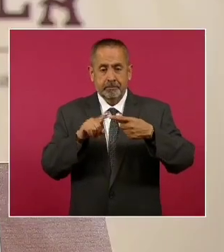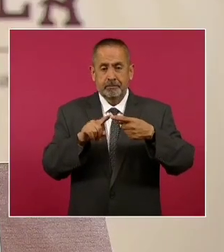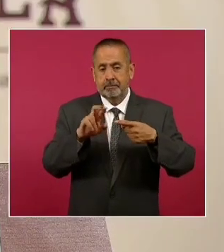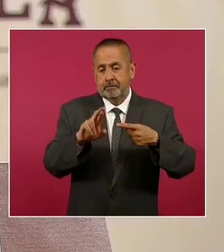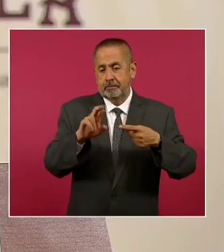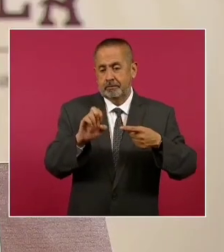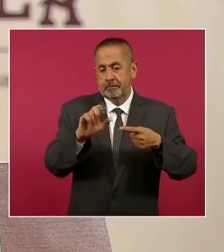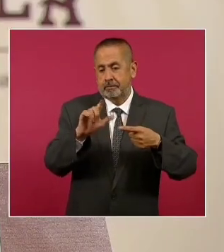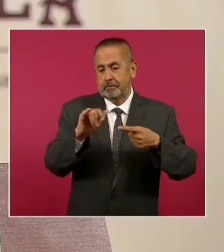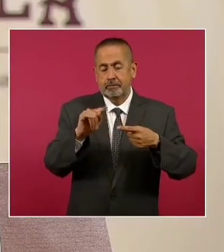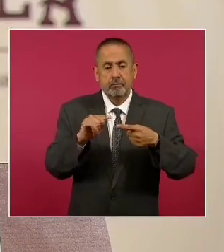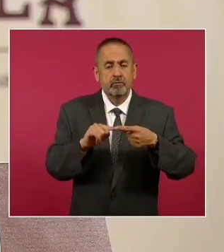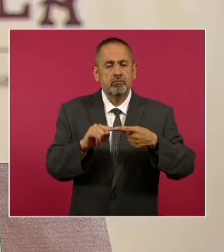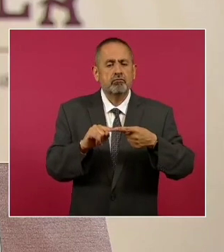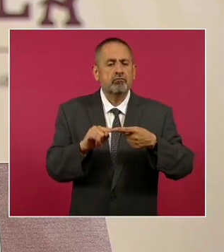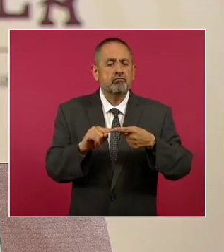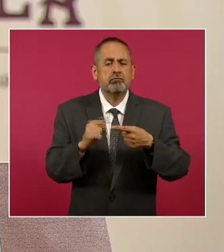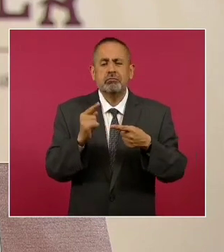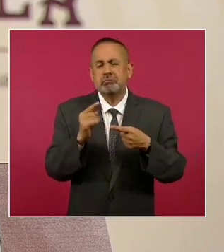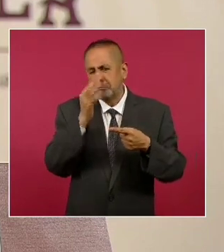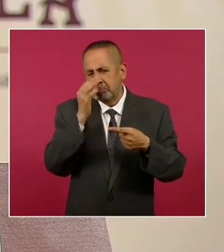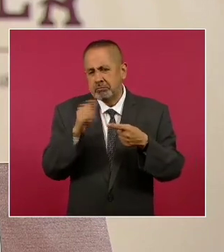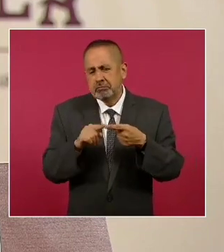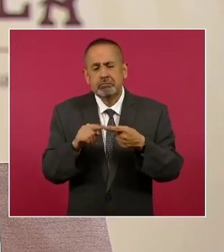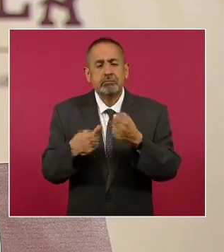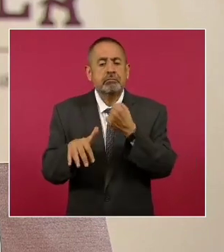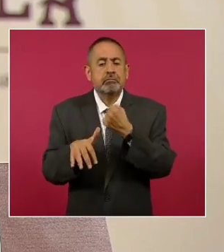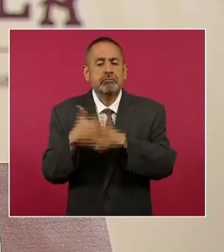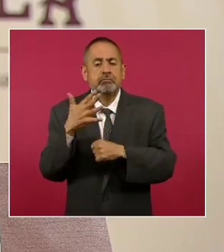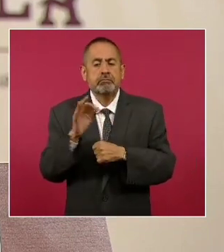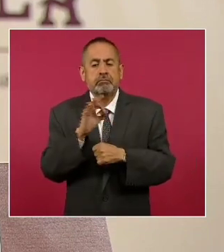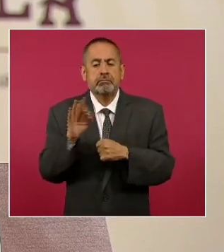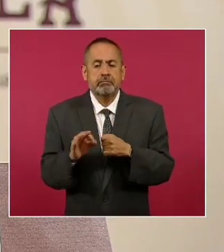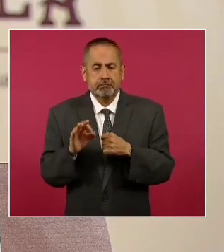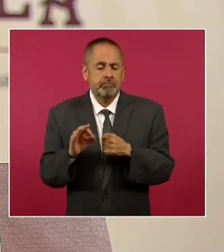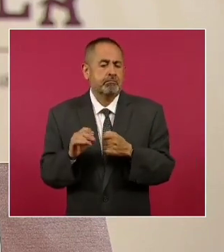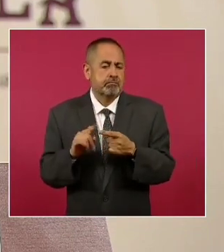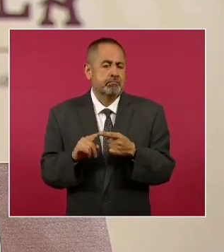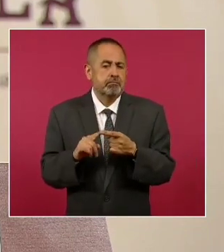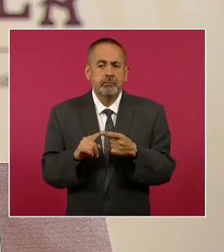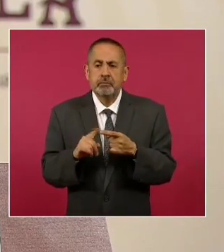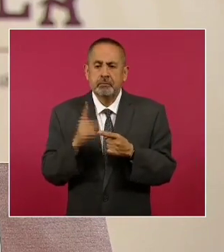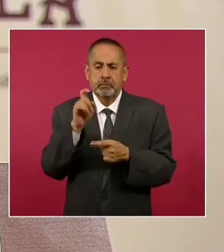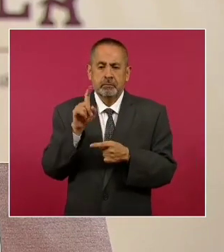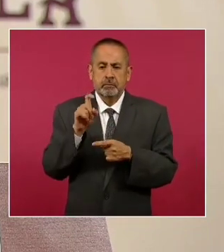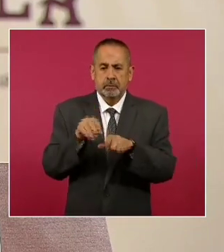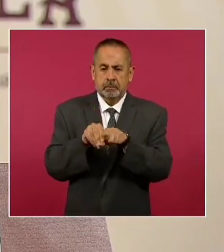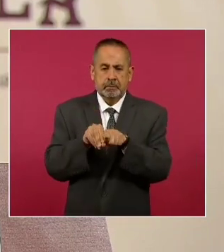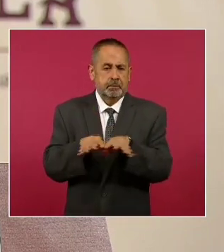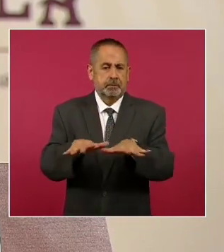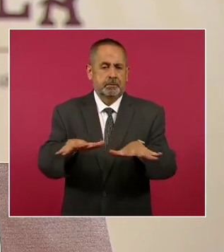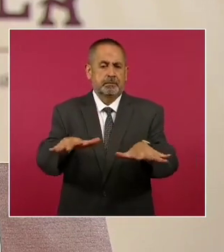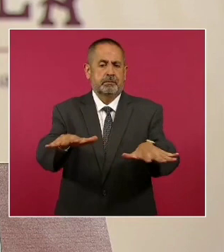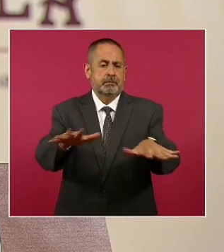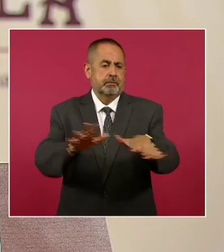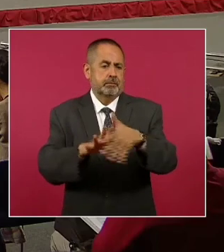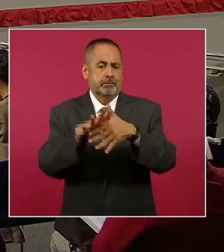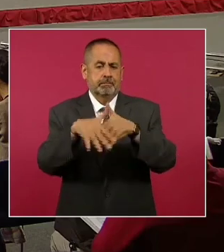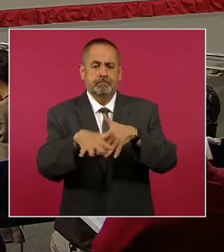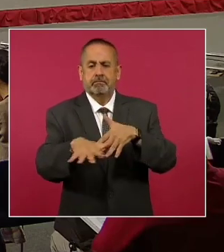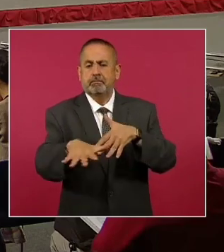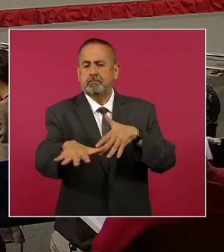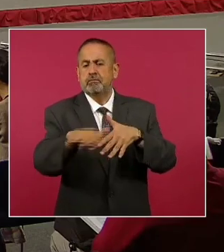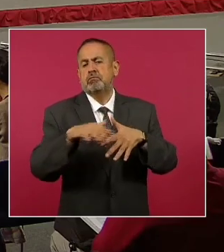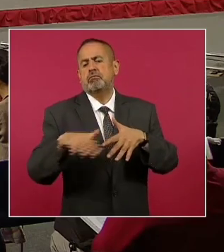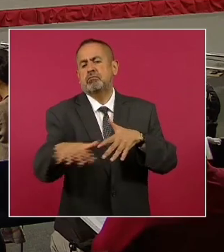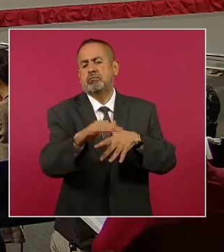del Realito, apenas es una parte, el 15% del total de la distribución de agua en la zona metropolitana